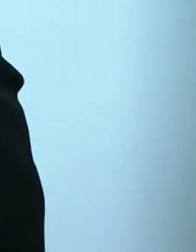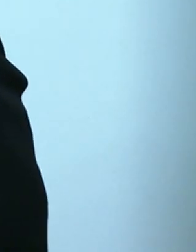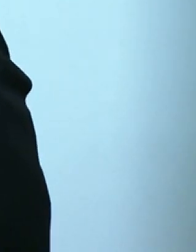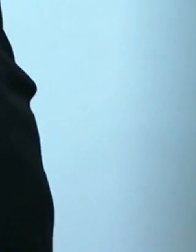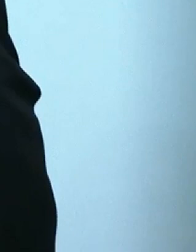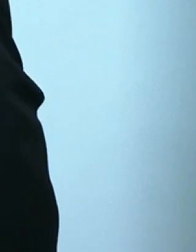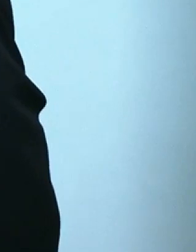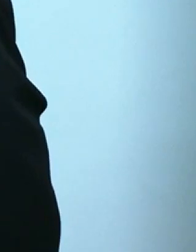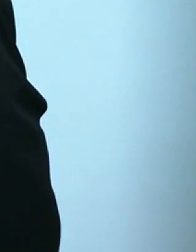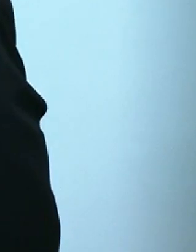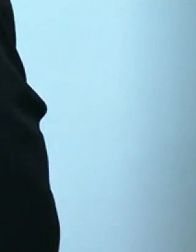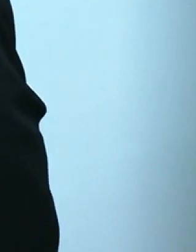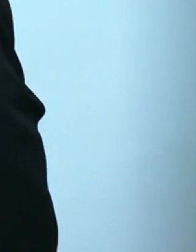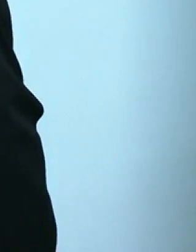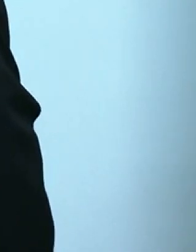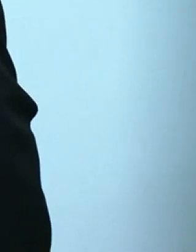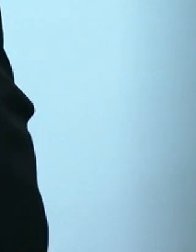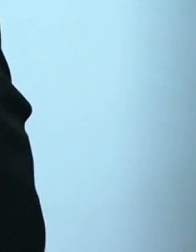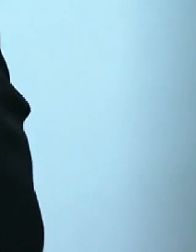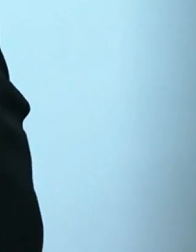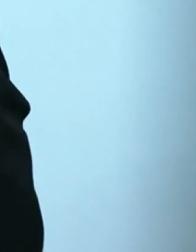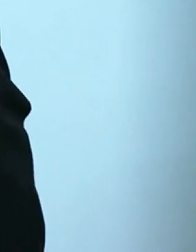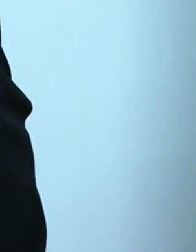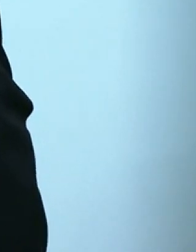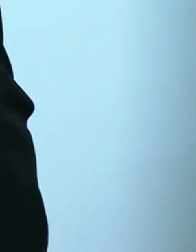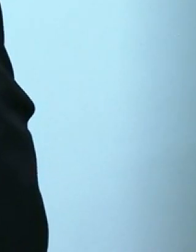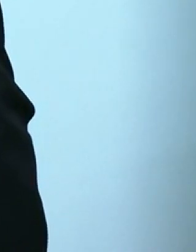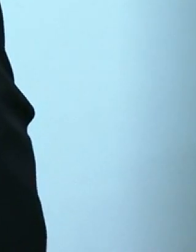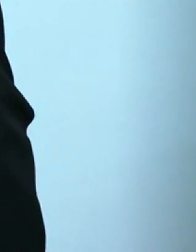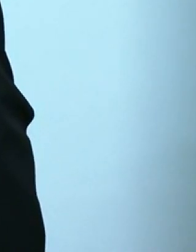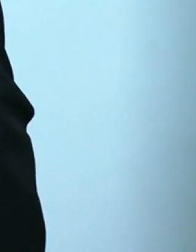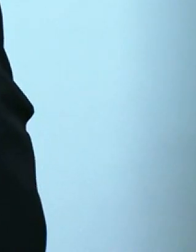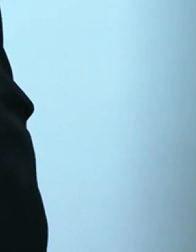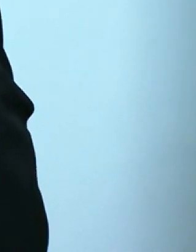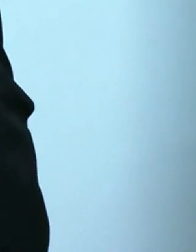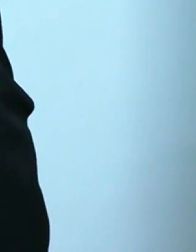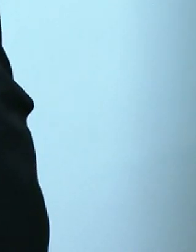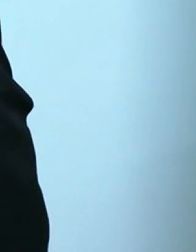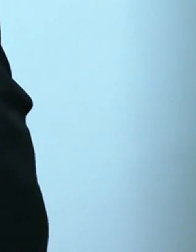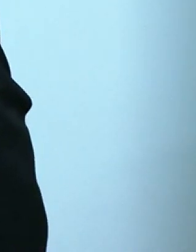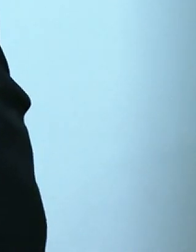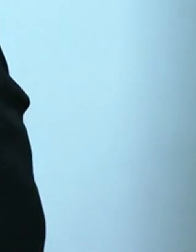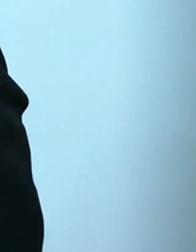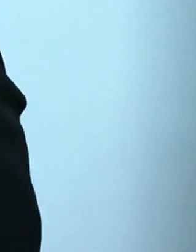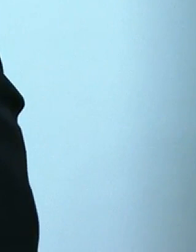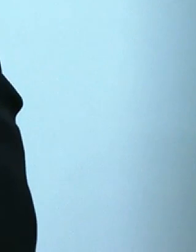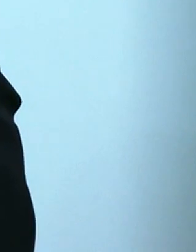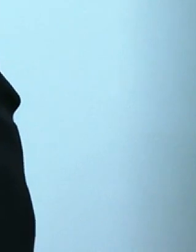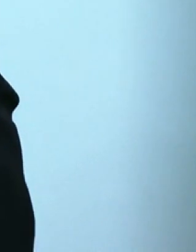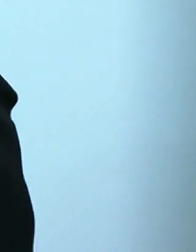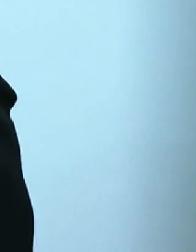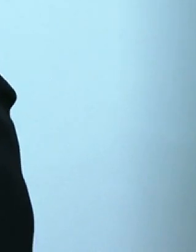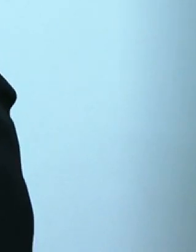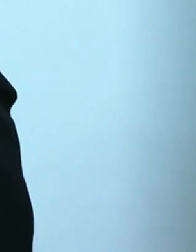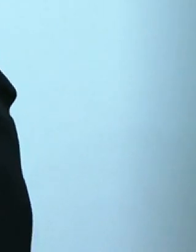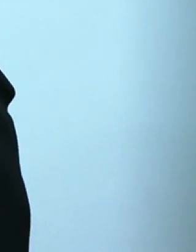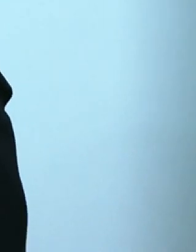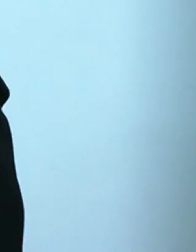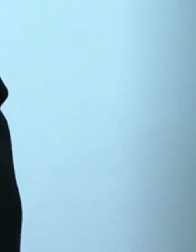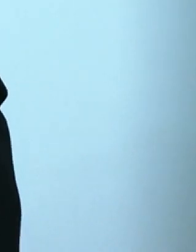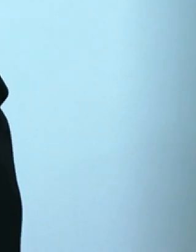Así pues, nosotros tenemos un gran compromiso, estamos dispuestos a colaborar con todas las